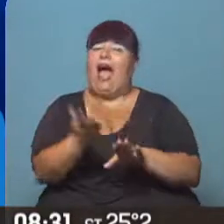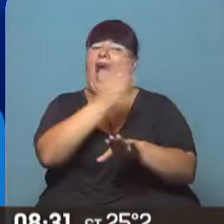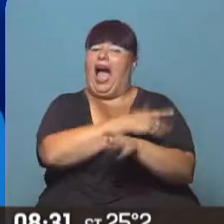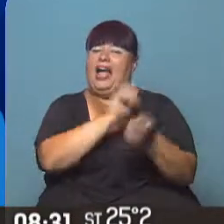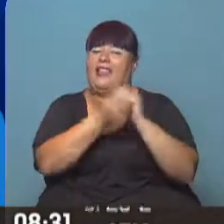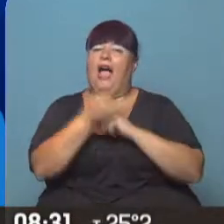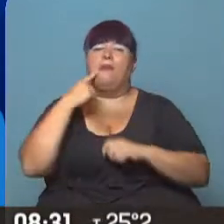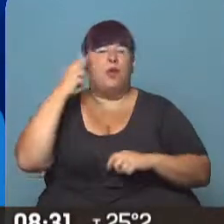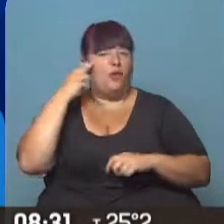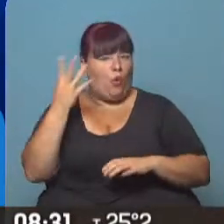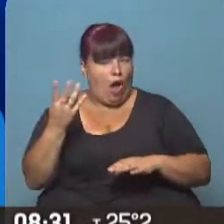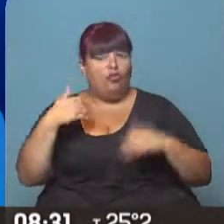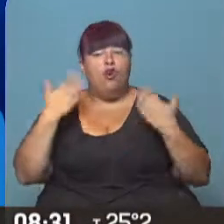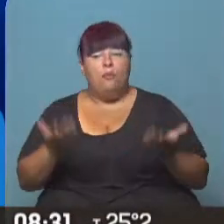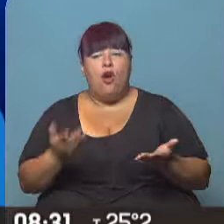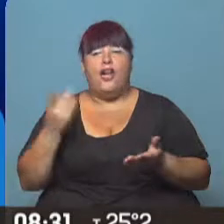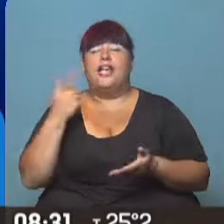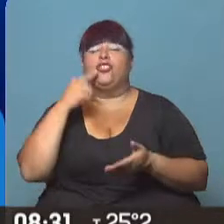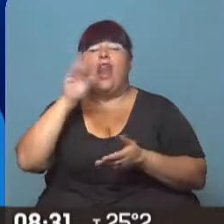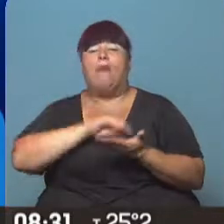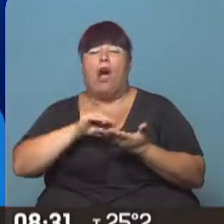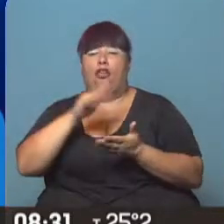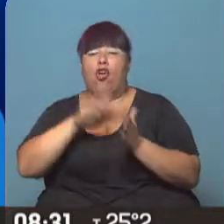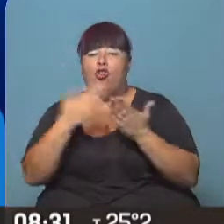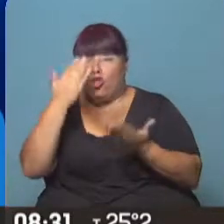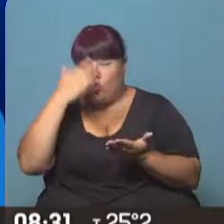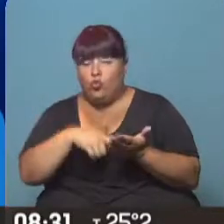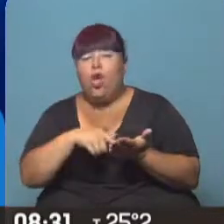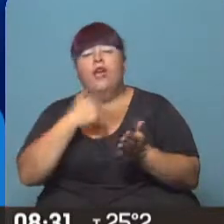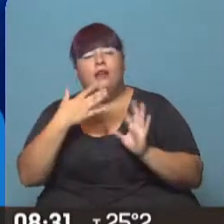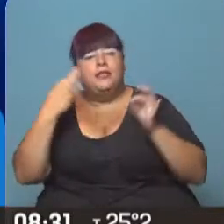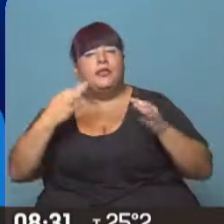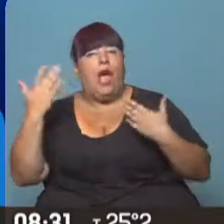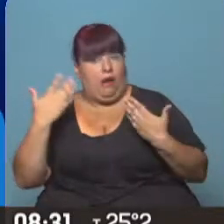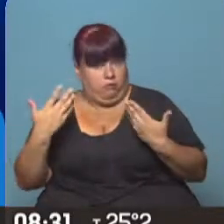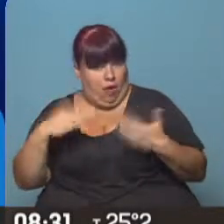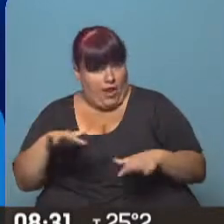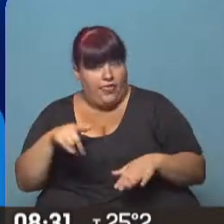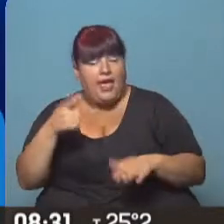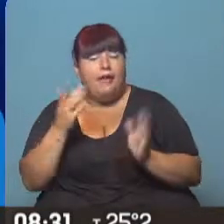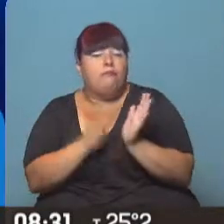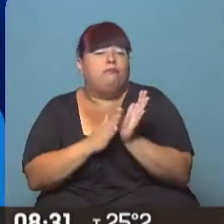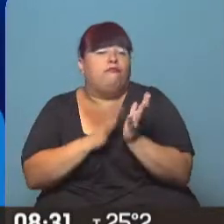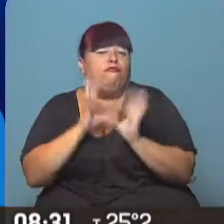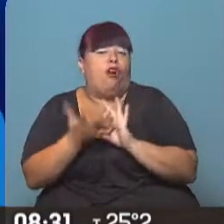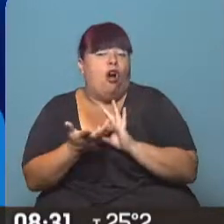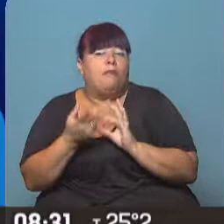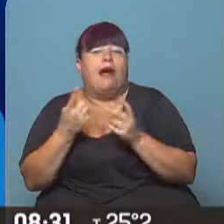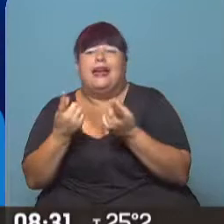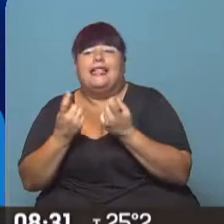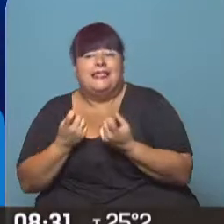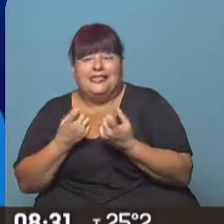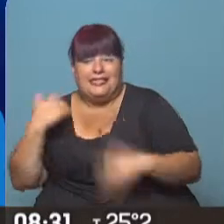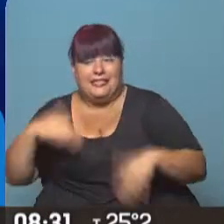del 94. Por eso el constituyente lo toma como una realidad existente y como un elemento de